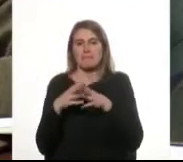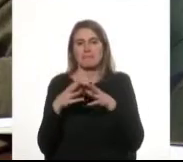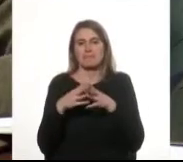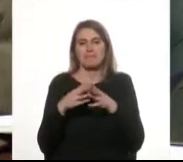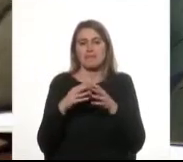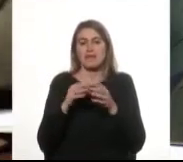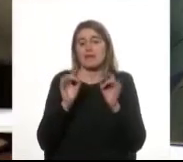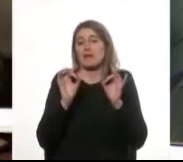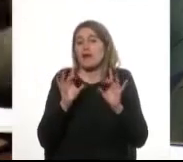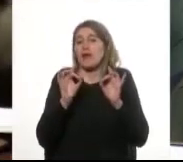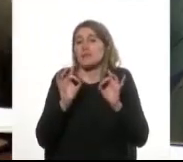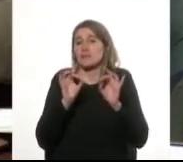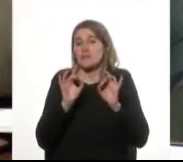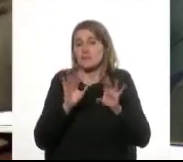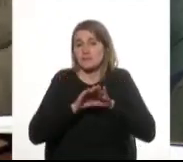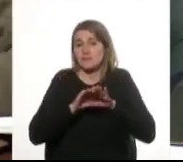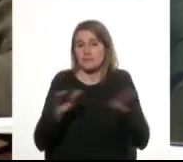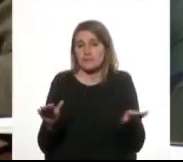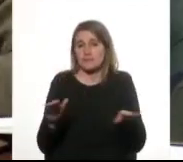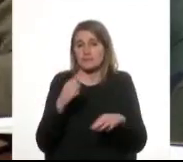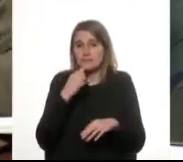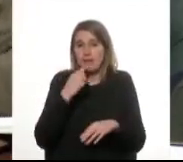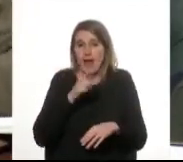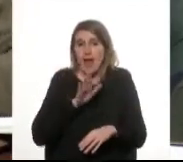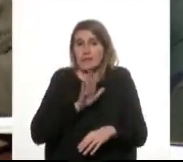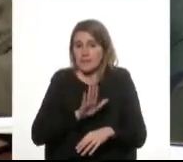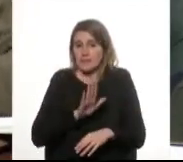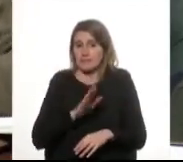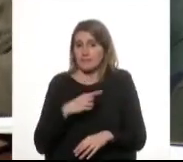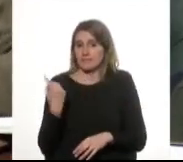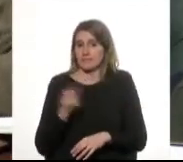Y es natural que cuando damos ese viraje,